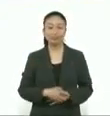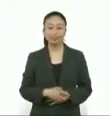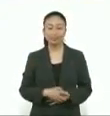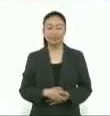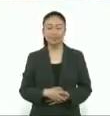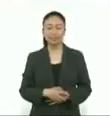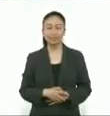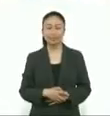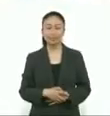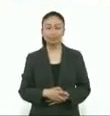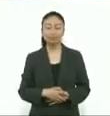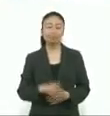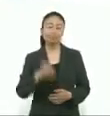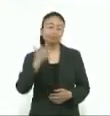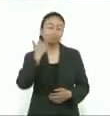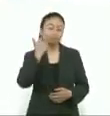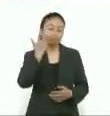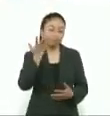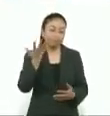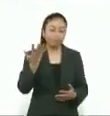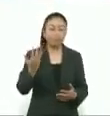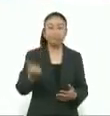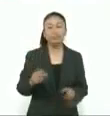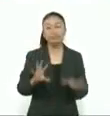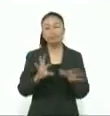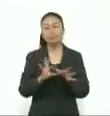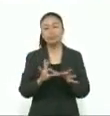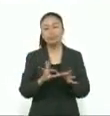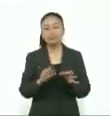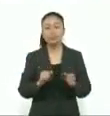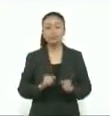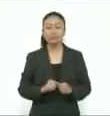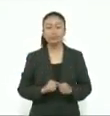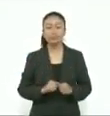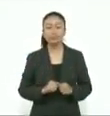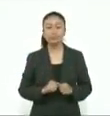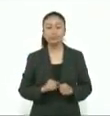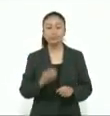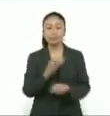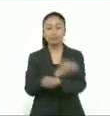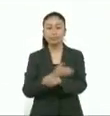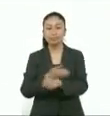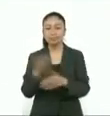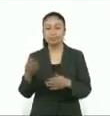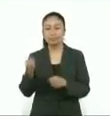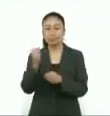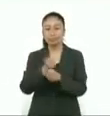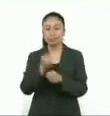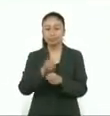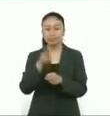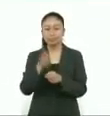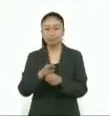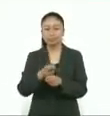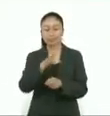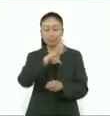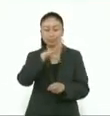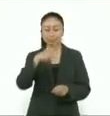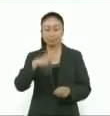Quiero mencionar que nos acompañan la secretaria general de